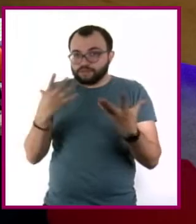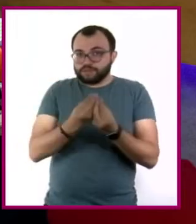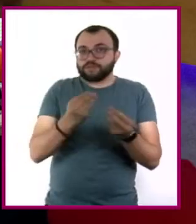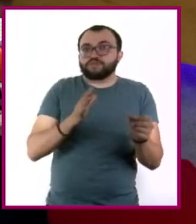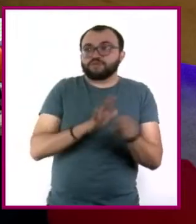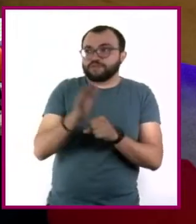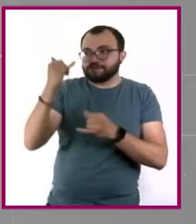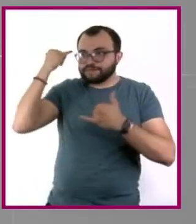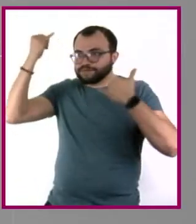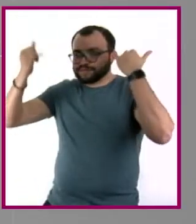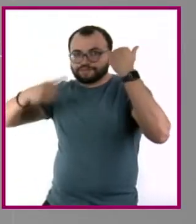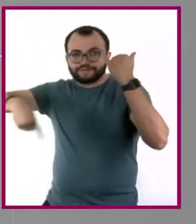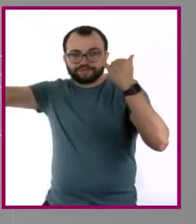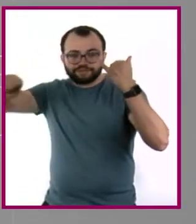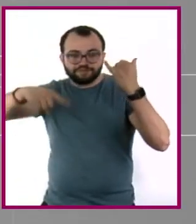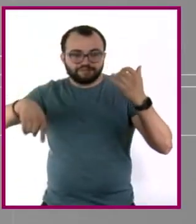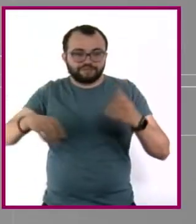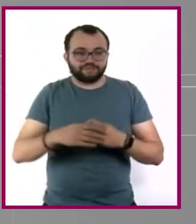de varias personas.